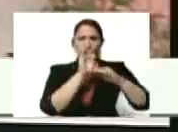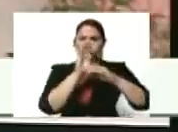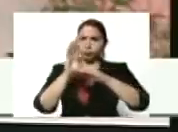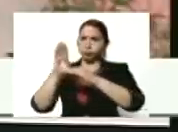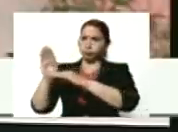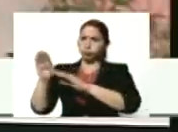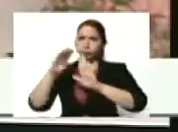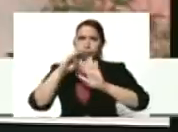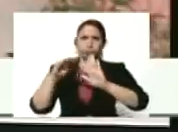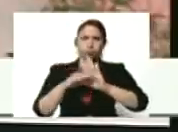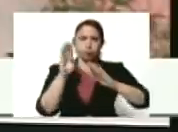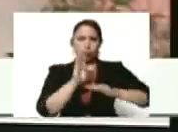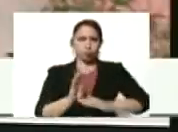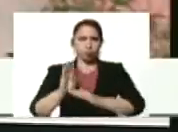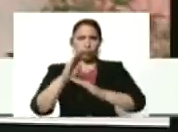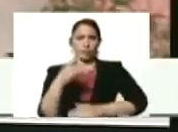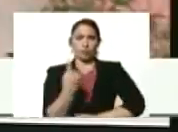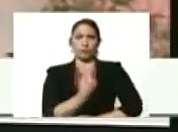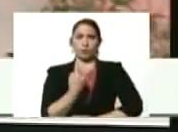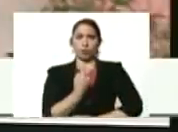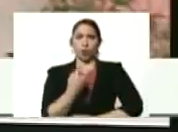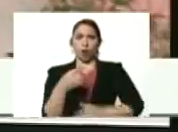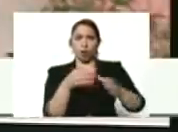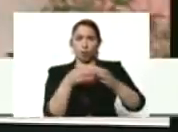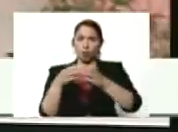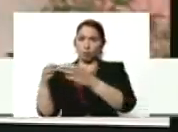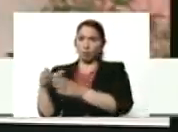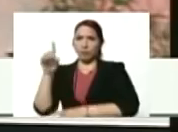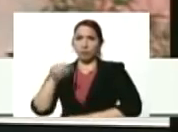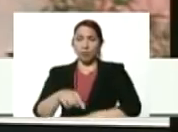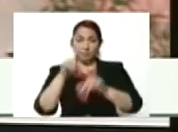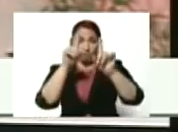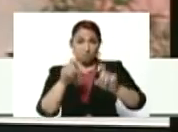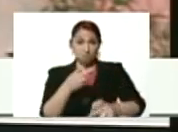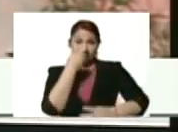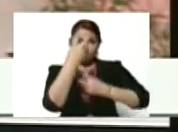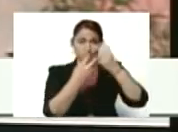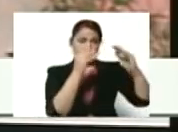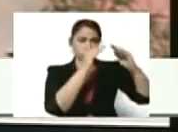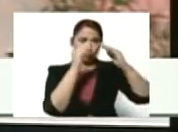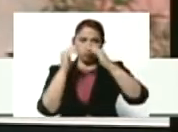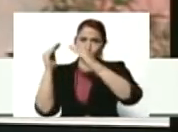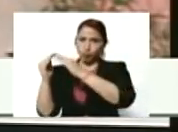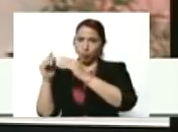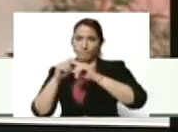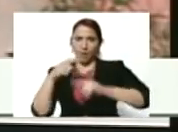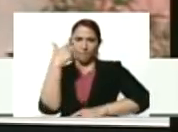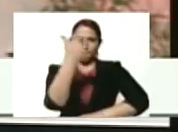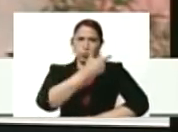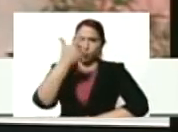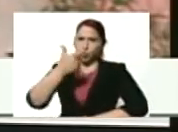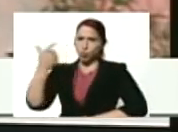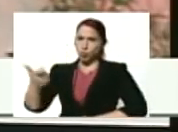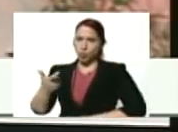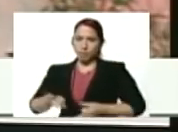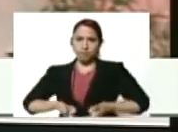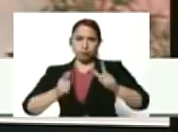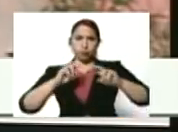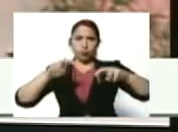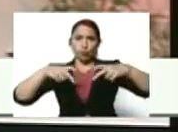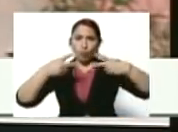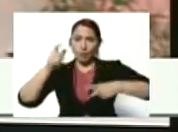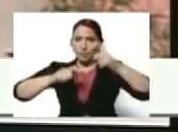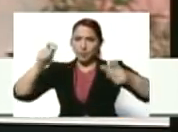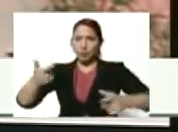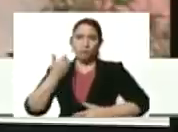de protección individual y colectivas, así como la pesquisa casa por casa para la búsqueda activa de casos nuevos